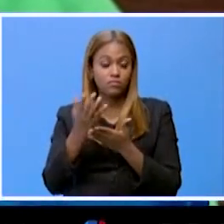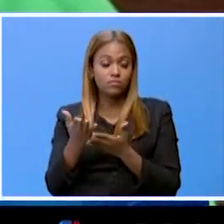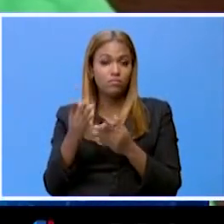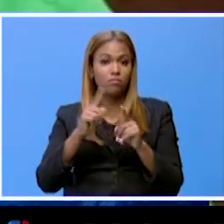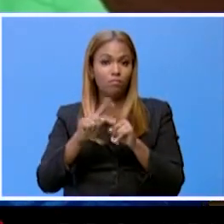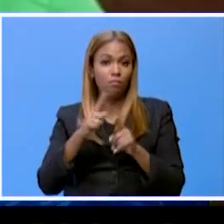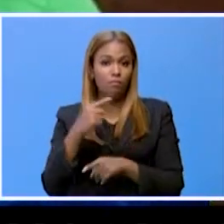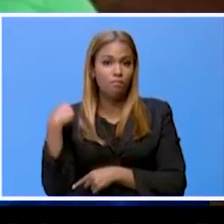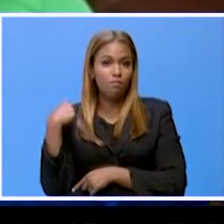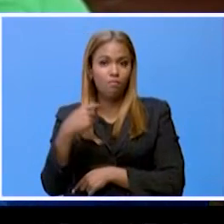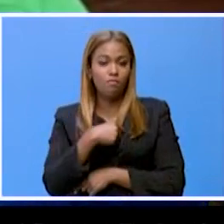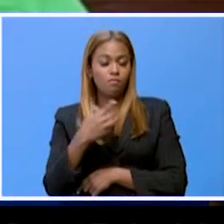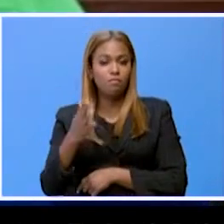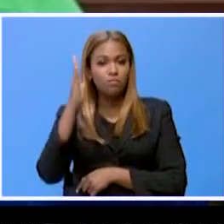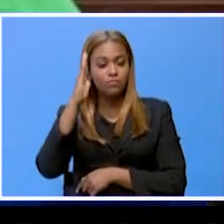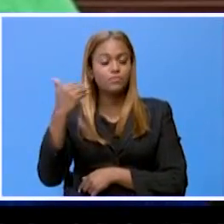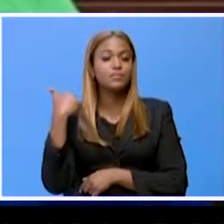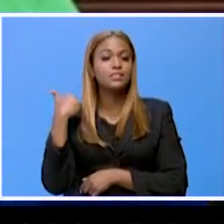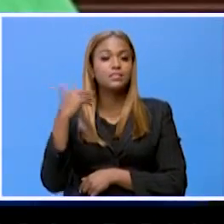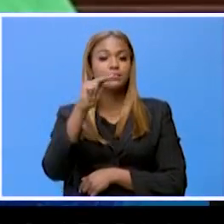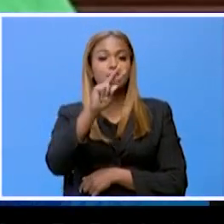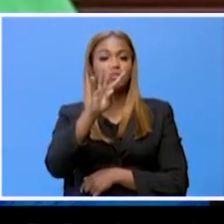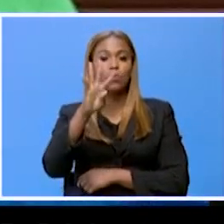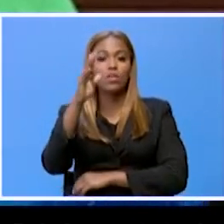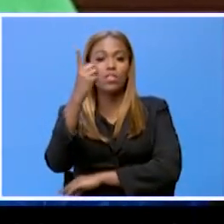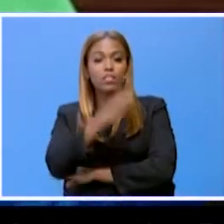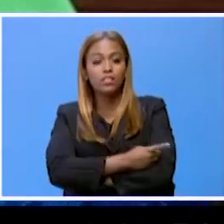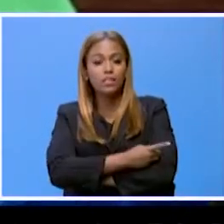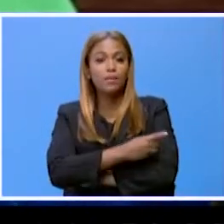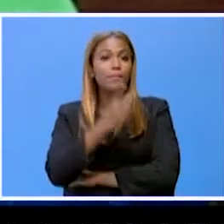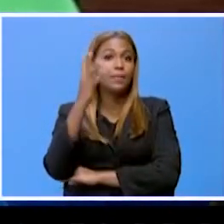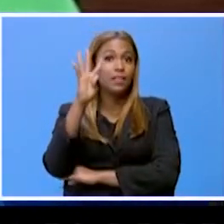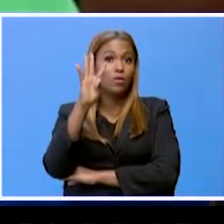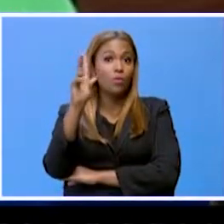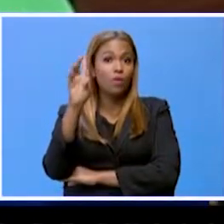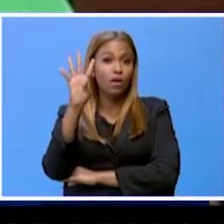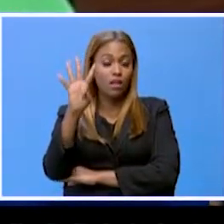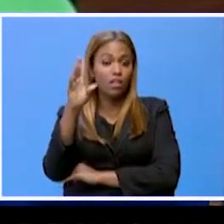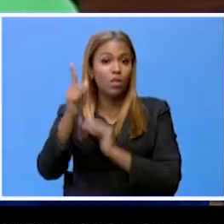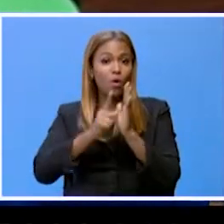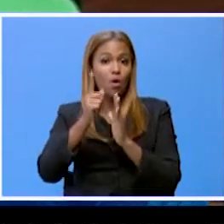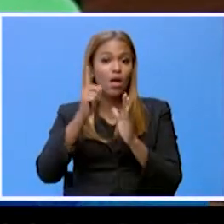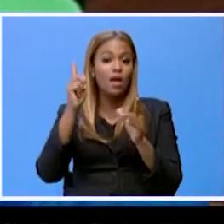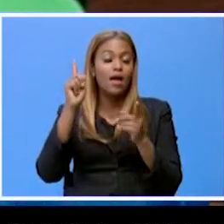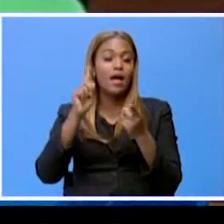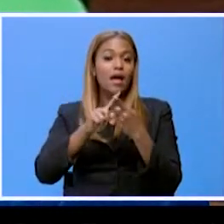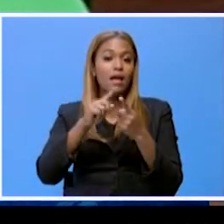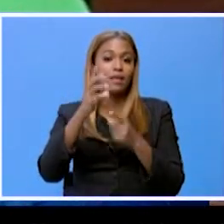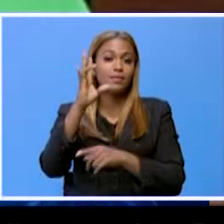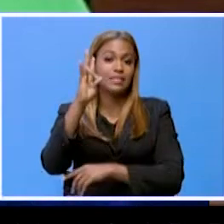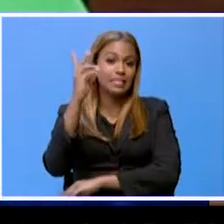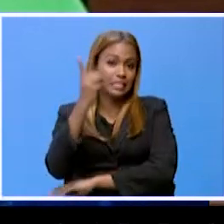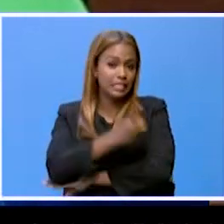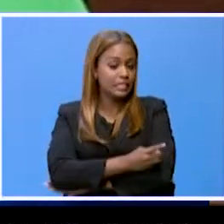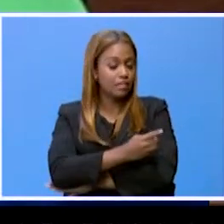pero nosotros vamos a estar 24/7, de lunes a domingo, como